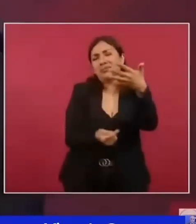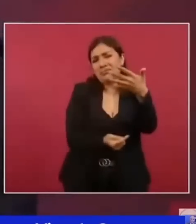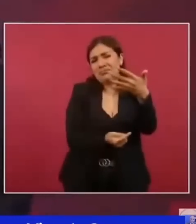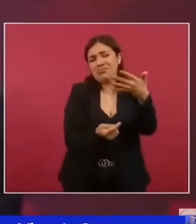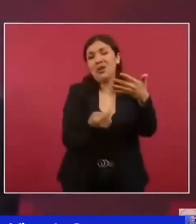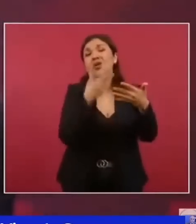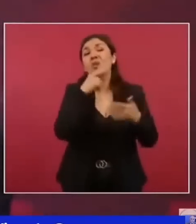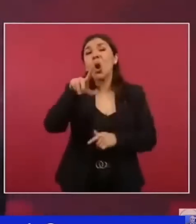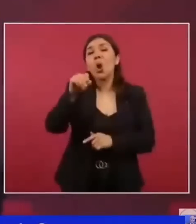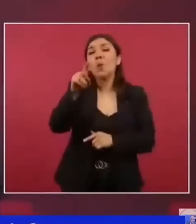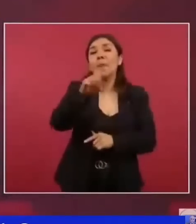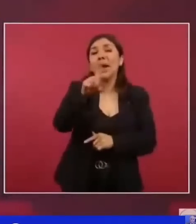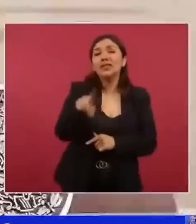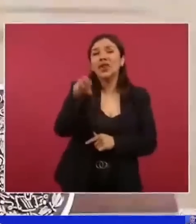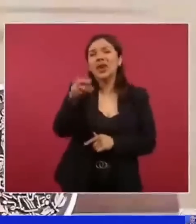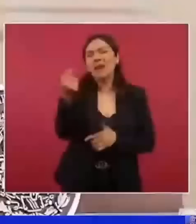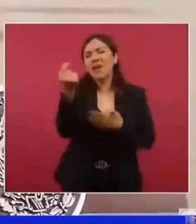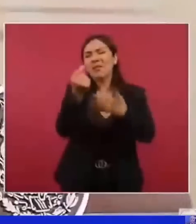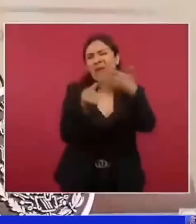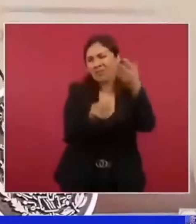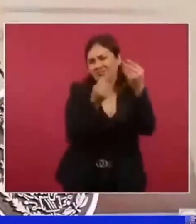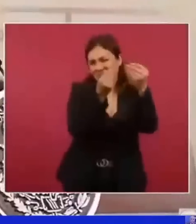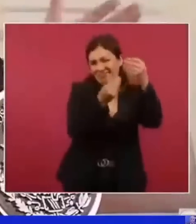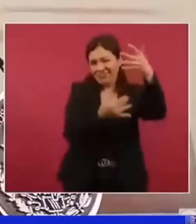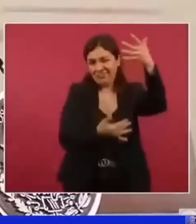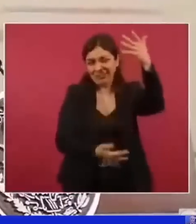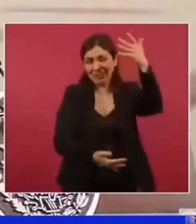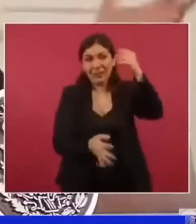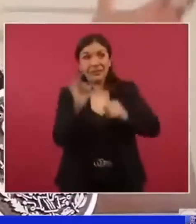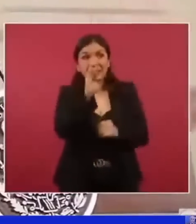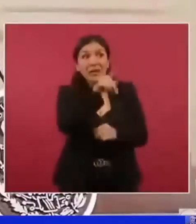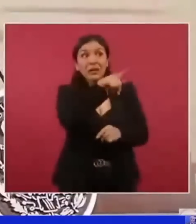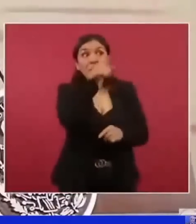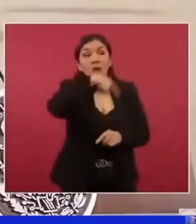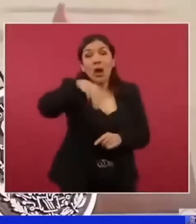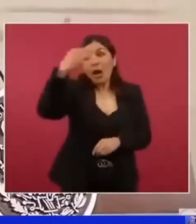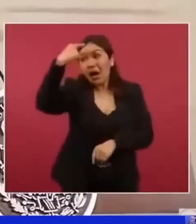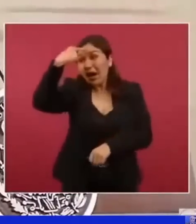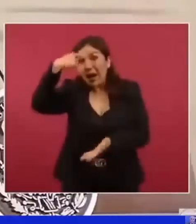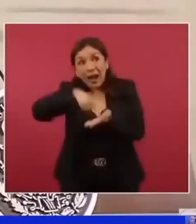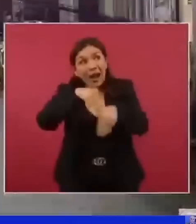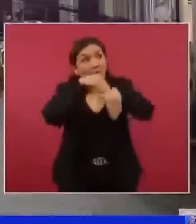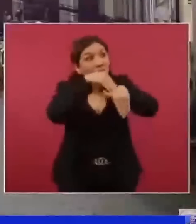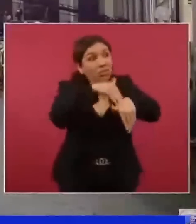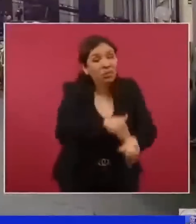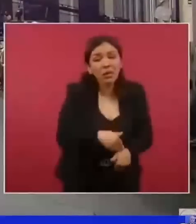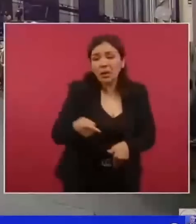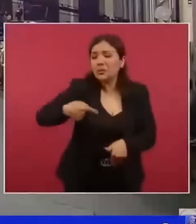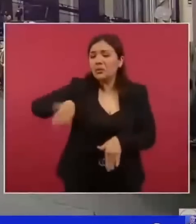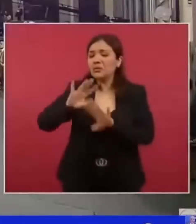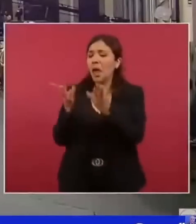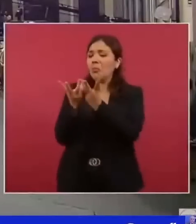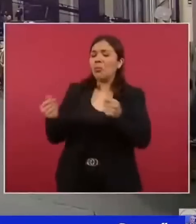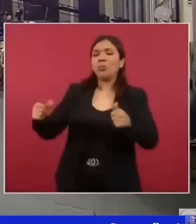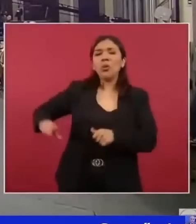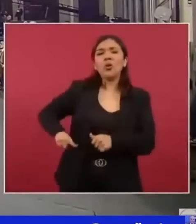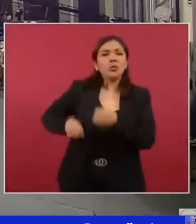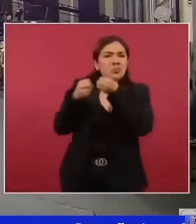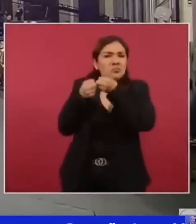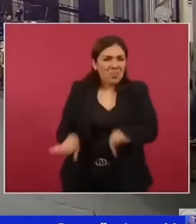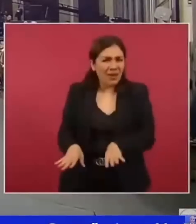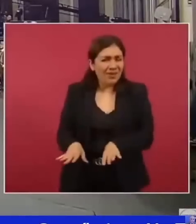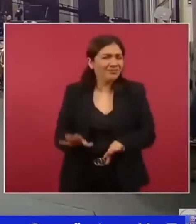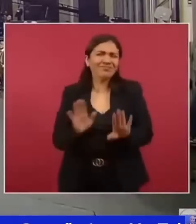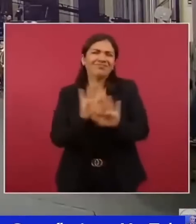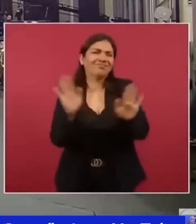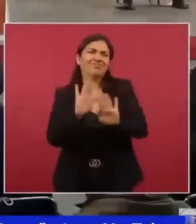López Dóriga, etcétera, etcétera, etcétera, etcétera, ya no existiríamos políticamente. O sea, no. Hay también, a ver